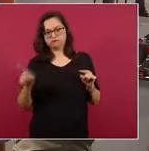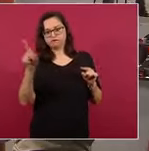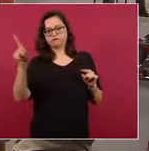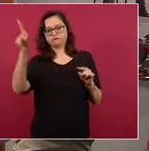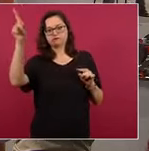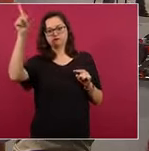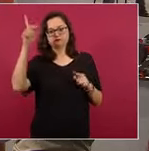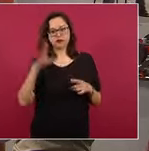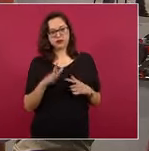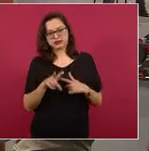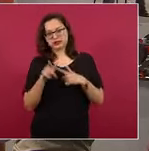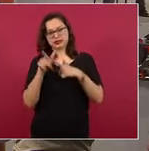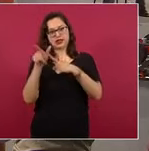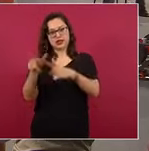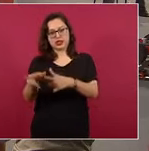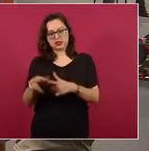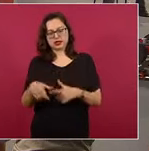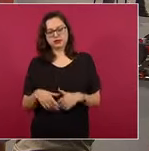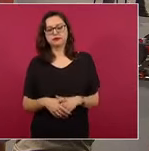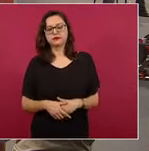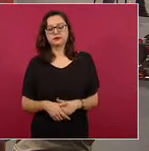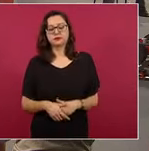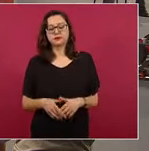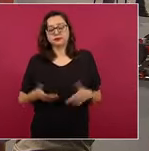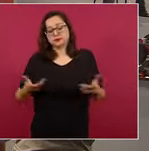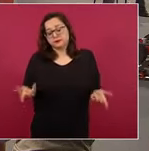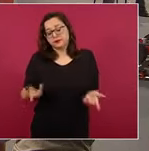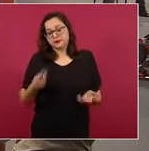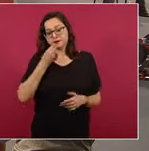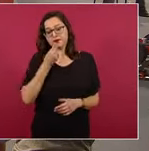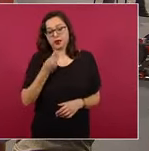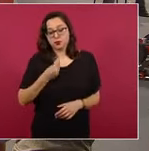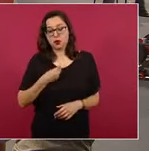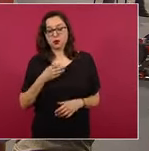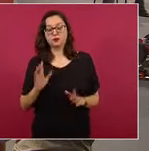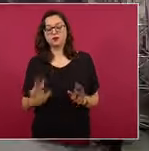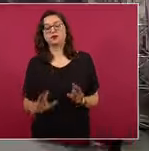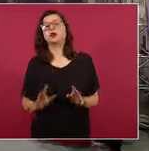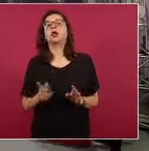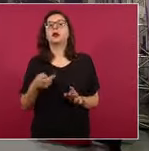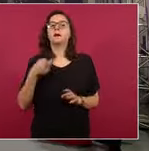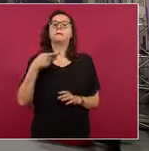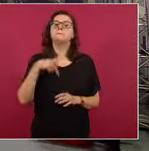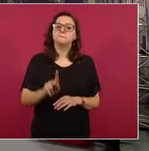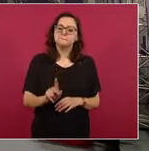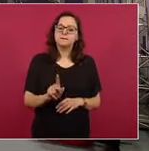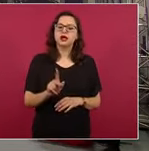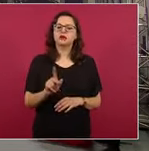para arriba. Entonces, sí va a ayudar el tren, de todas maneras,